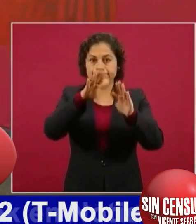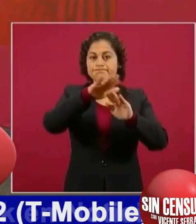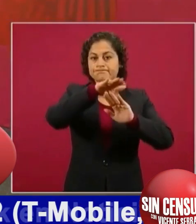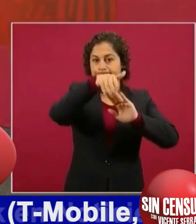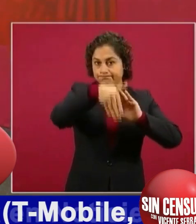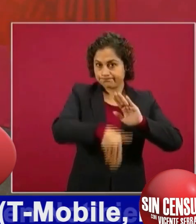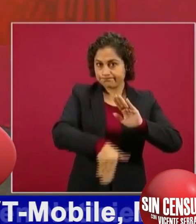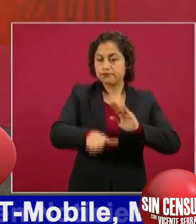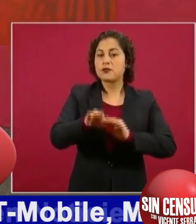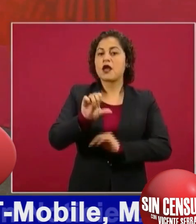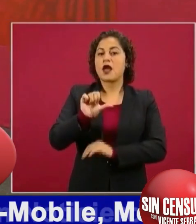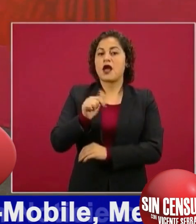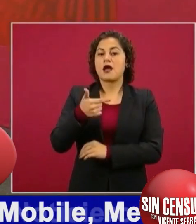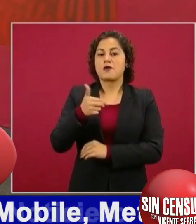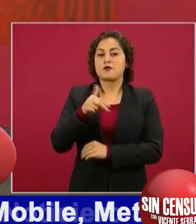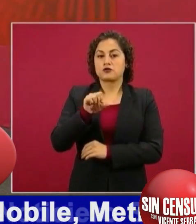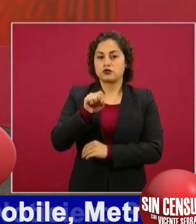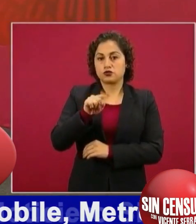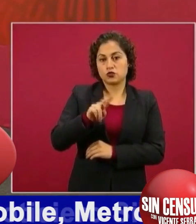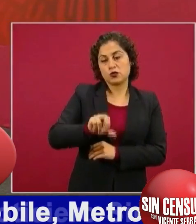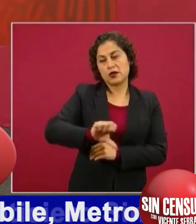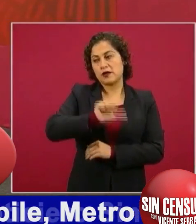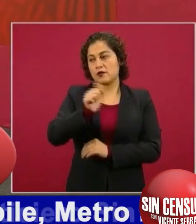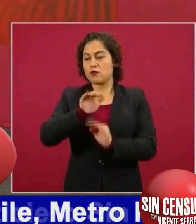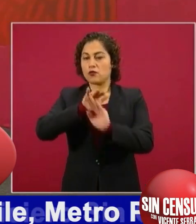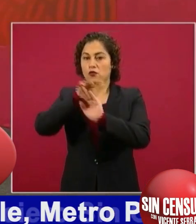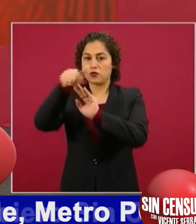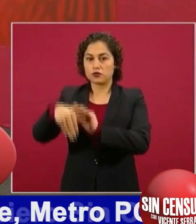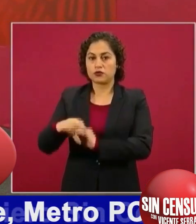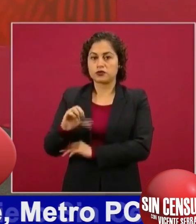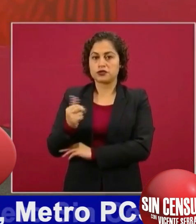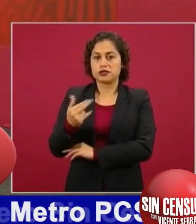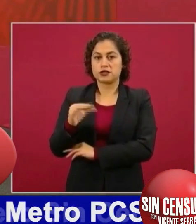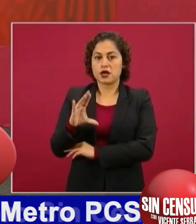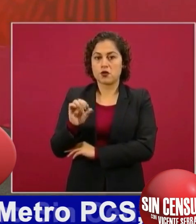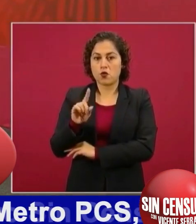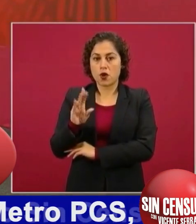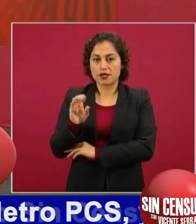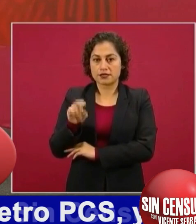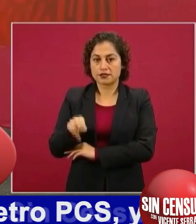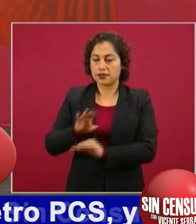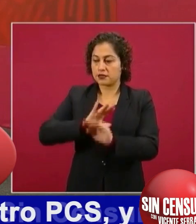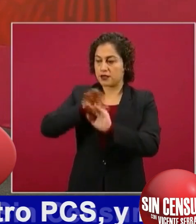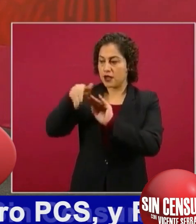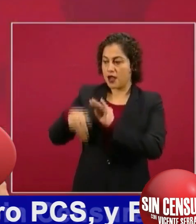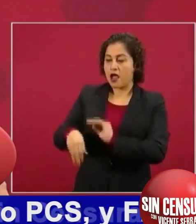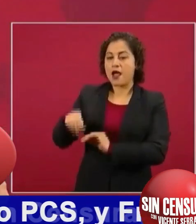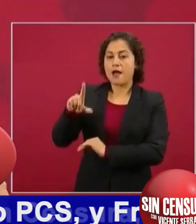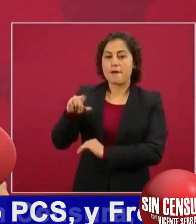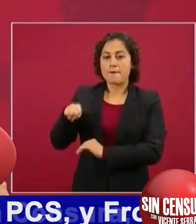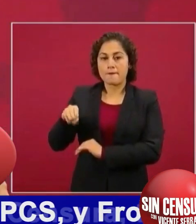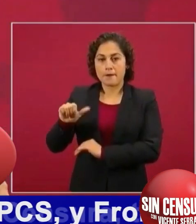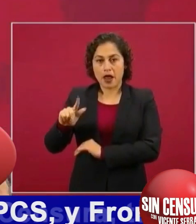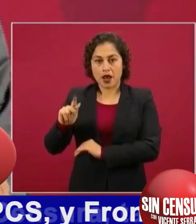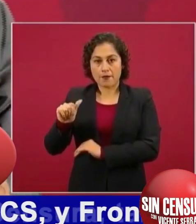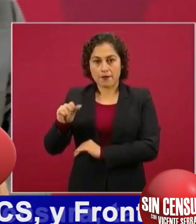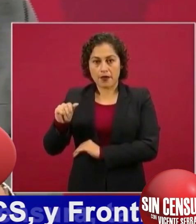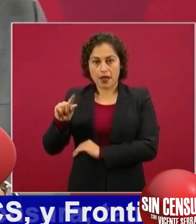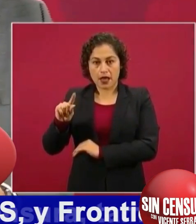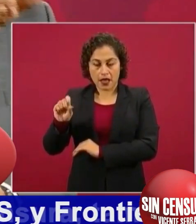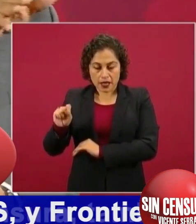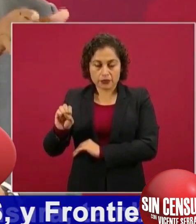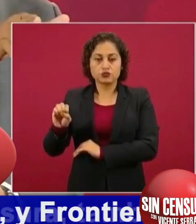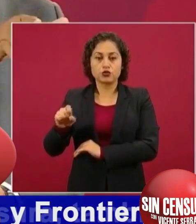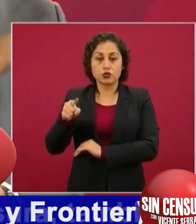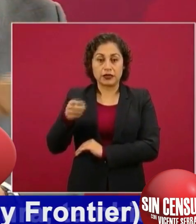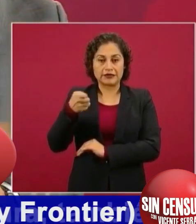la Angostura, tiene luego Chicoacén, tiene la presa Malpaso, es como una cascada,